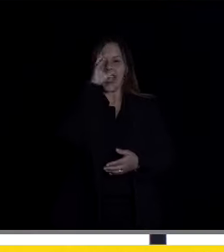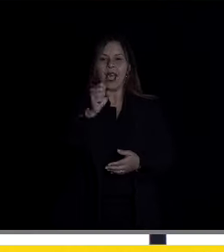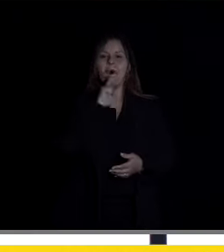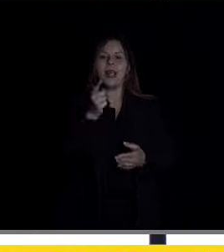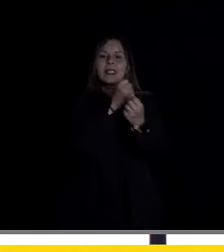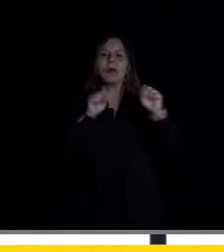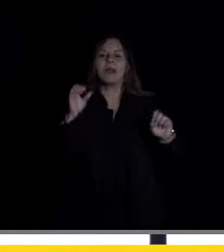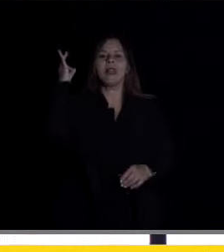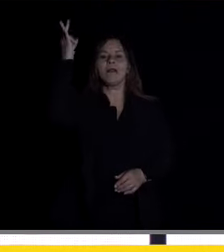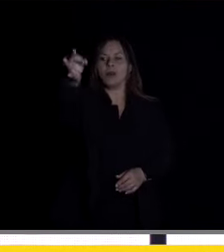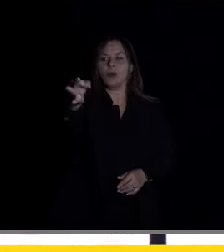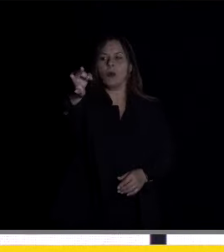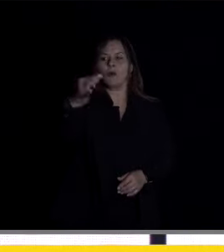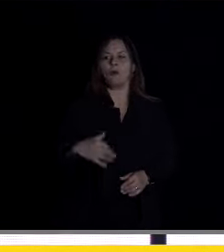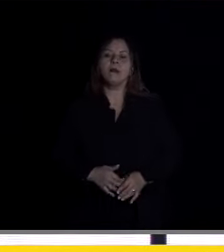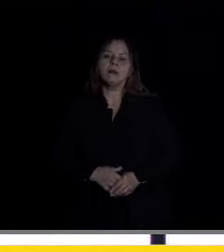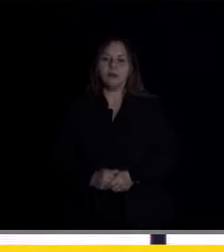futuro.